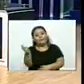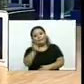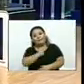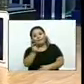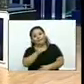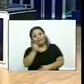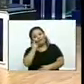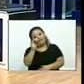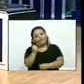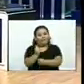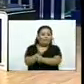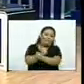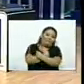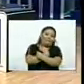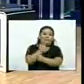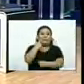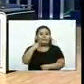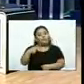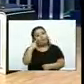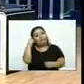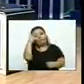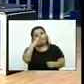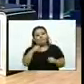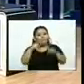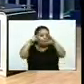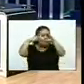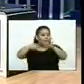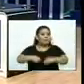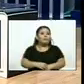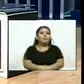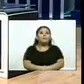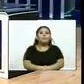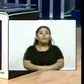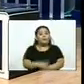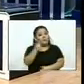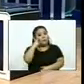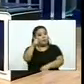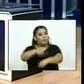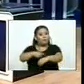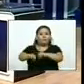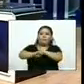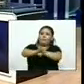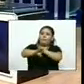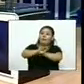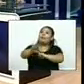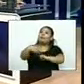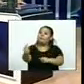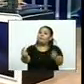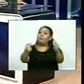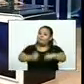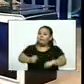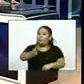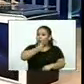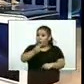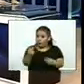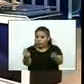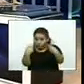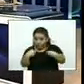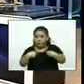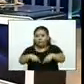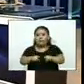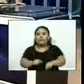Con mucho amor siempre. Qué bonita, sí, claro, imagen. Vamos a la pausa. Ya regresamos con más de Noticiero Hechos. Continúe con